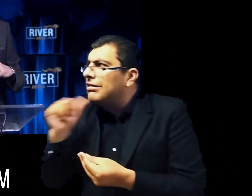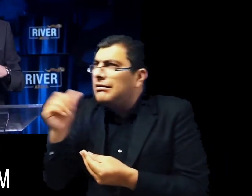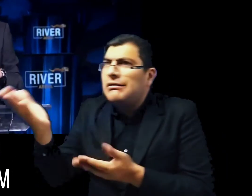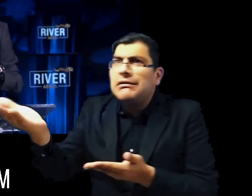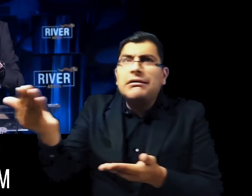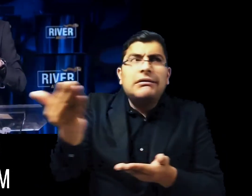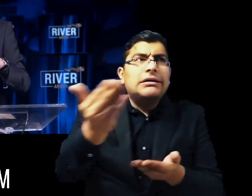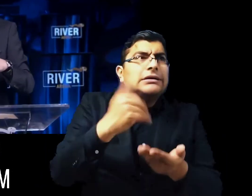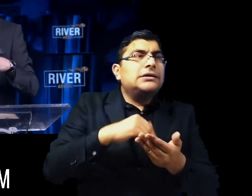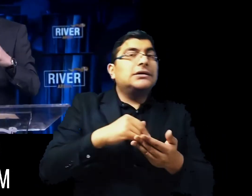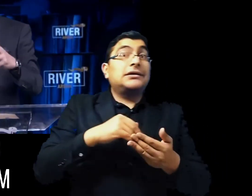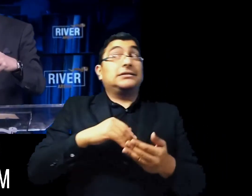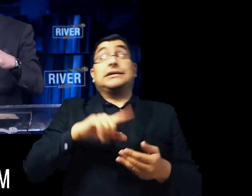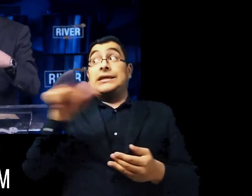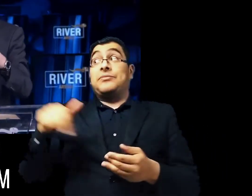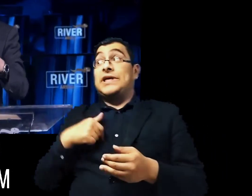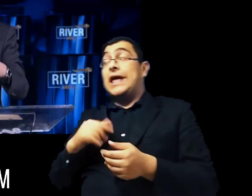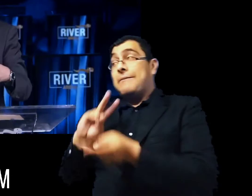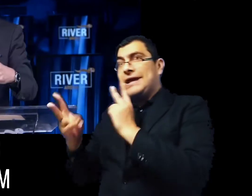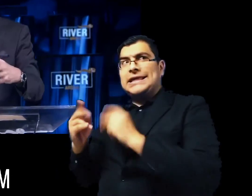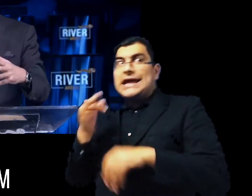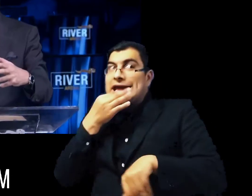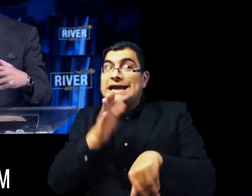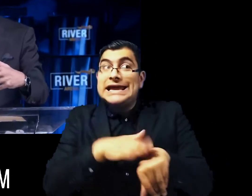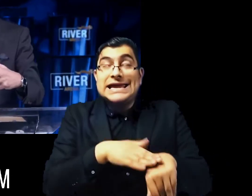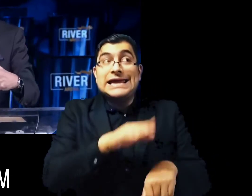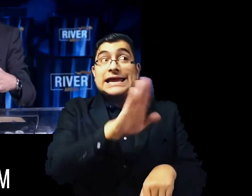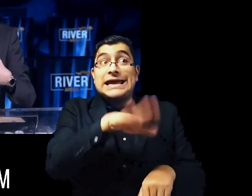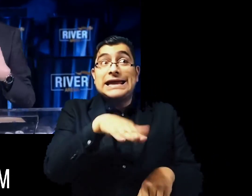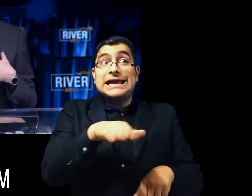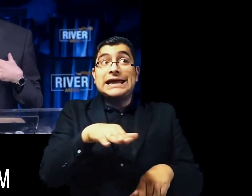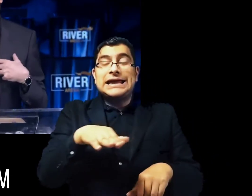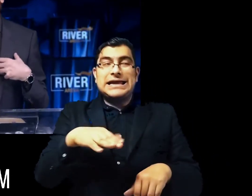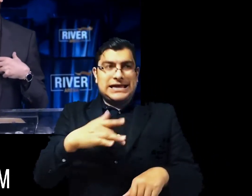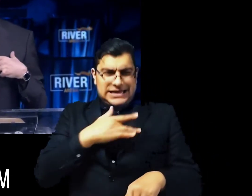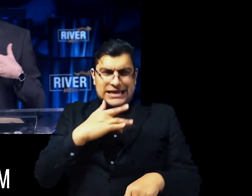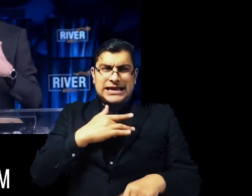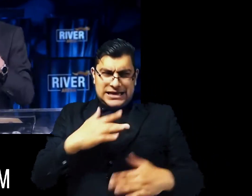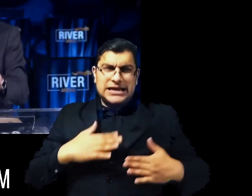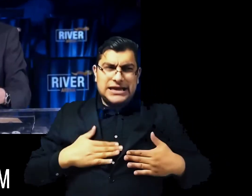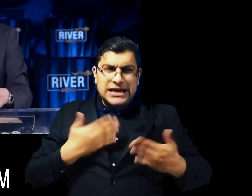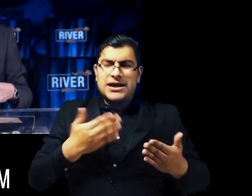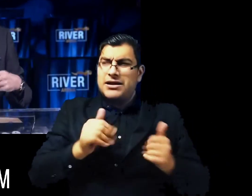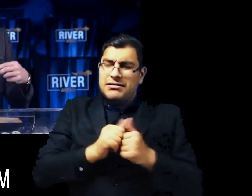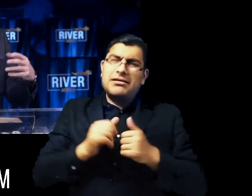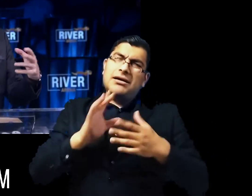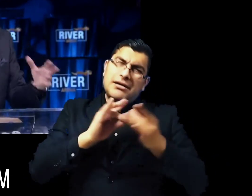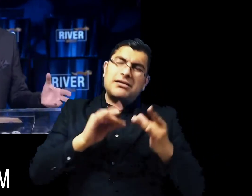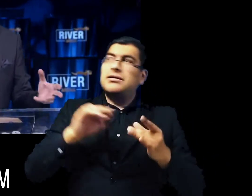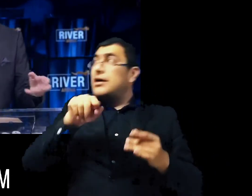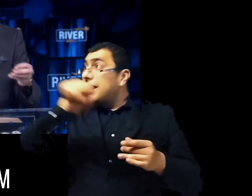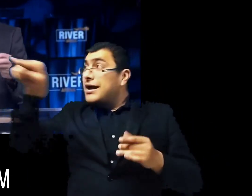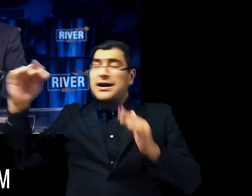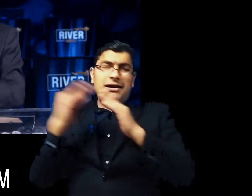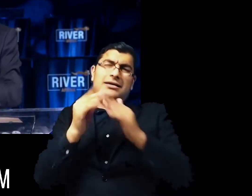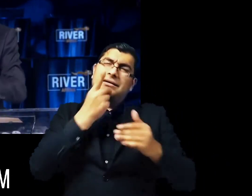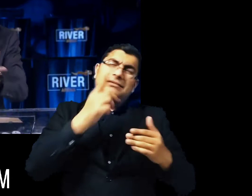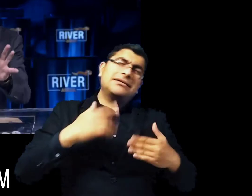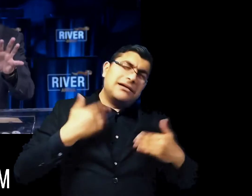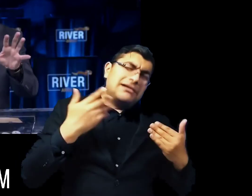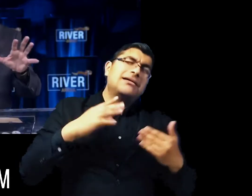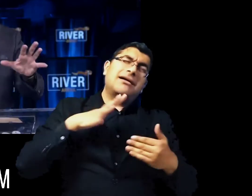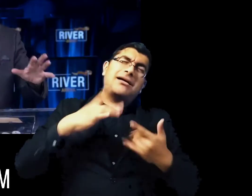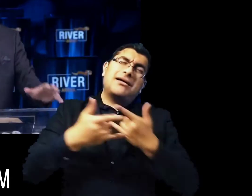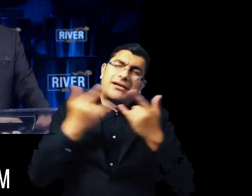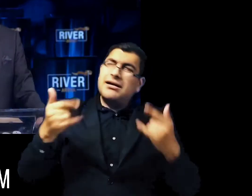Pero a medida que sus vecinos le hablaban de corazón sobre sus angustias, sobre sus tragedias, sobre sus pérdidas,